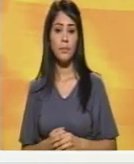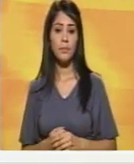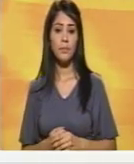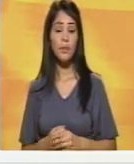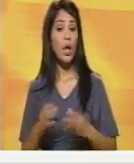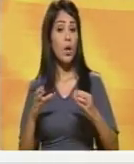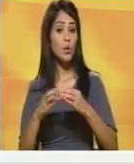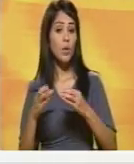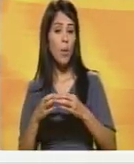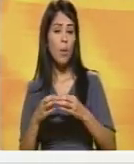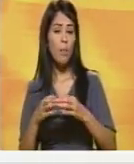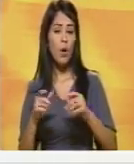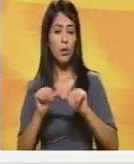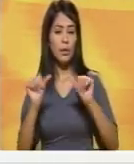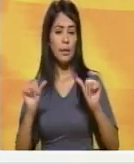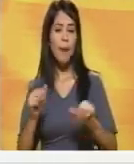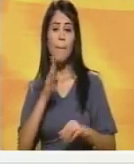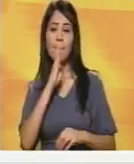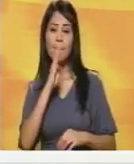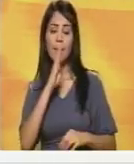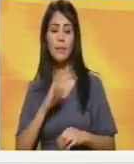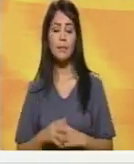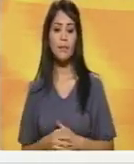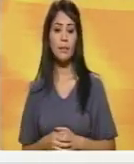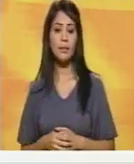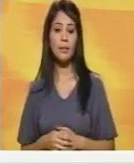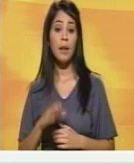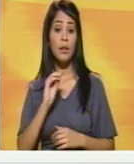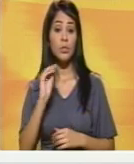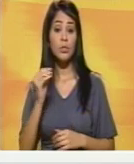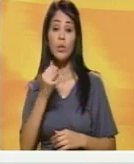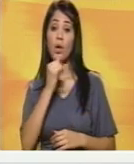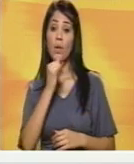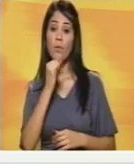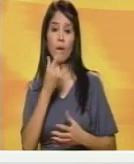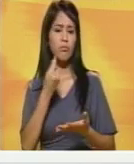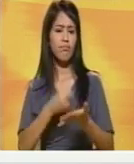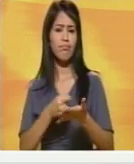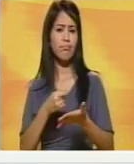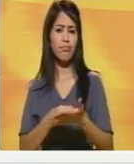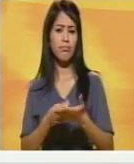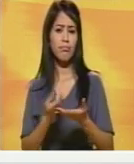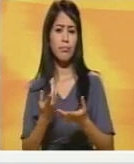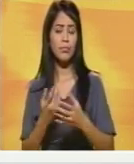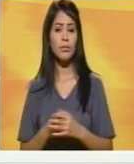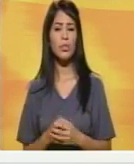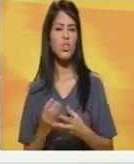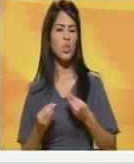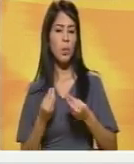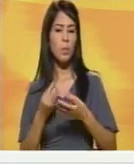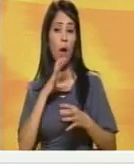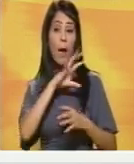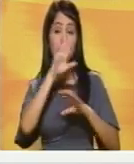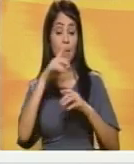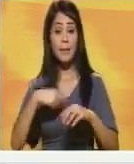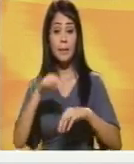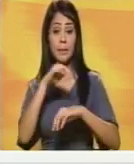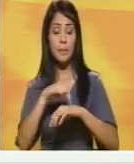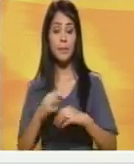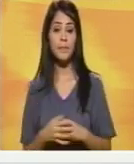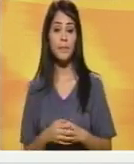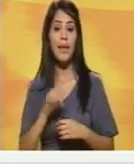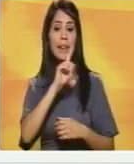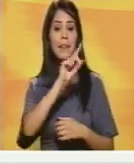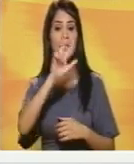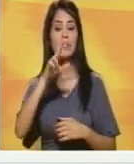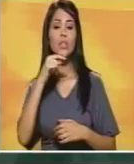Superintendencia de las Instituciones del Sector Bancario, la Sudeban, anunció que el sistema de pago móvil interbancario comenzará a operar a nivel nacional a partir del 13